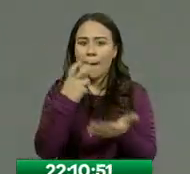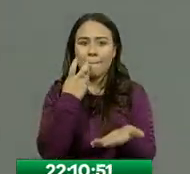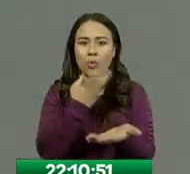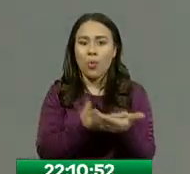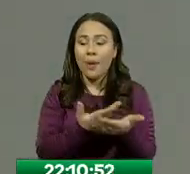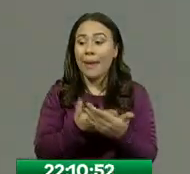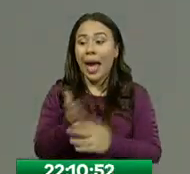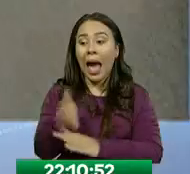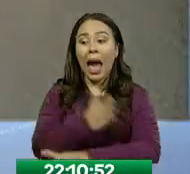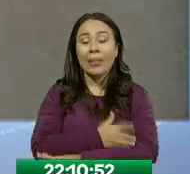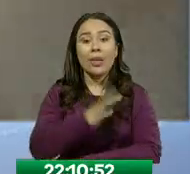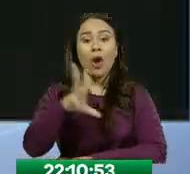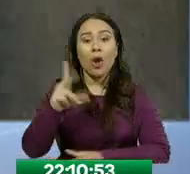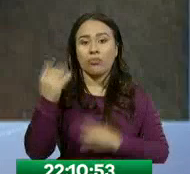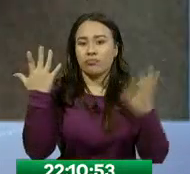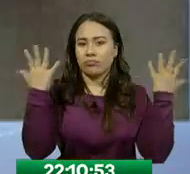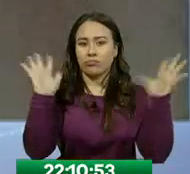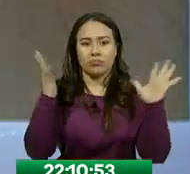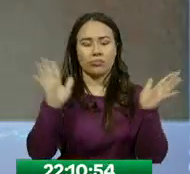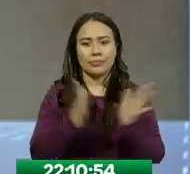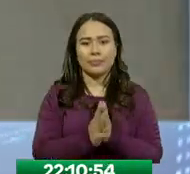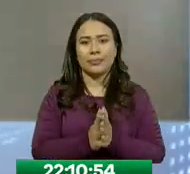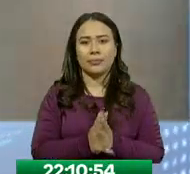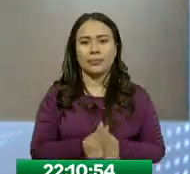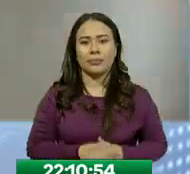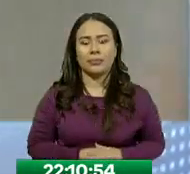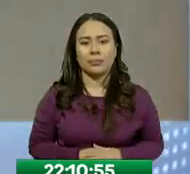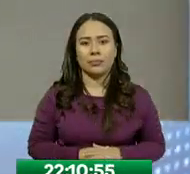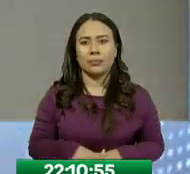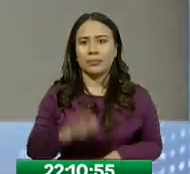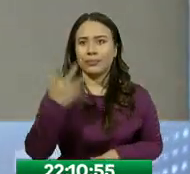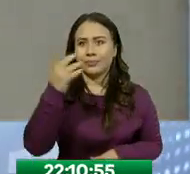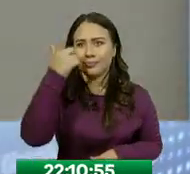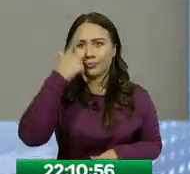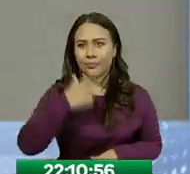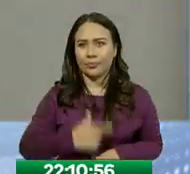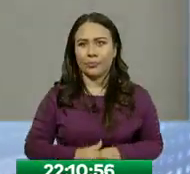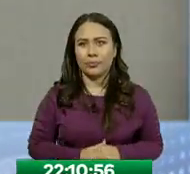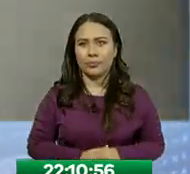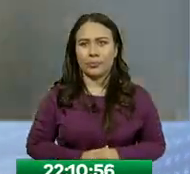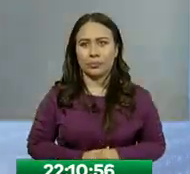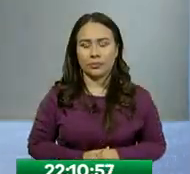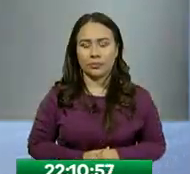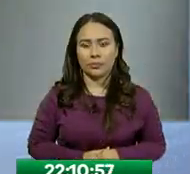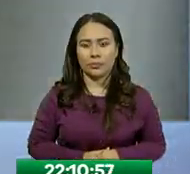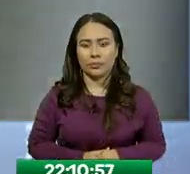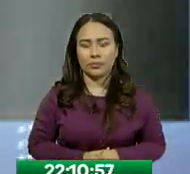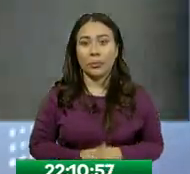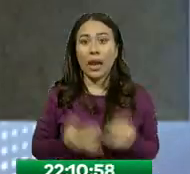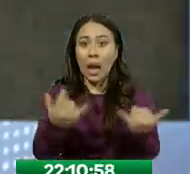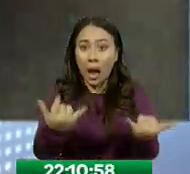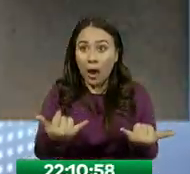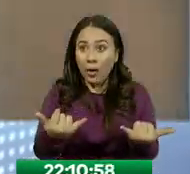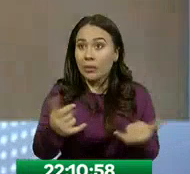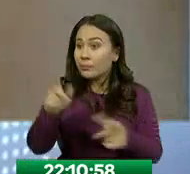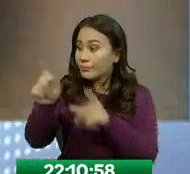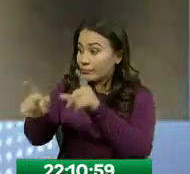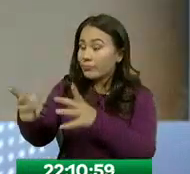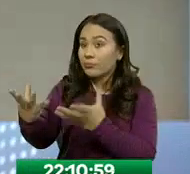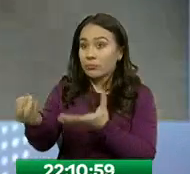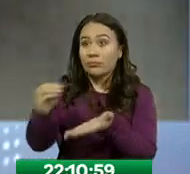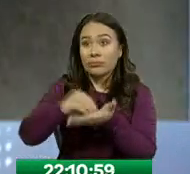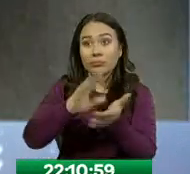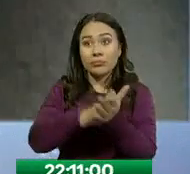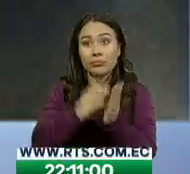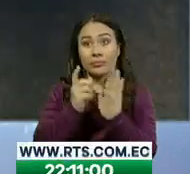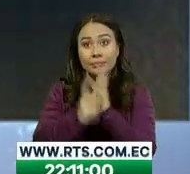existido un posible robo, no está el victimario aquí. Entonces, si ahora quieren poner acciones legales ya